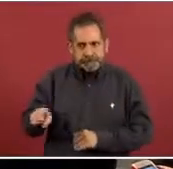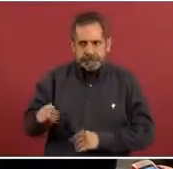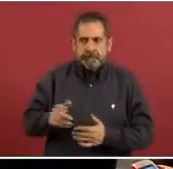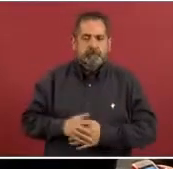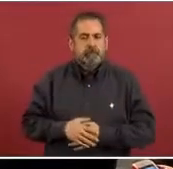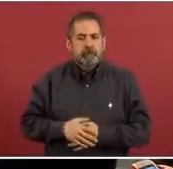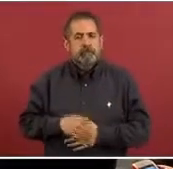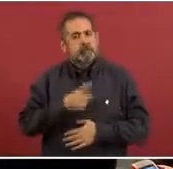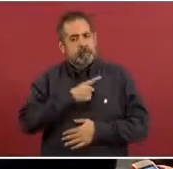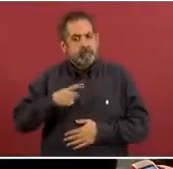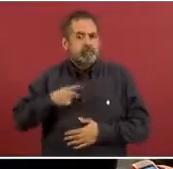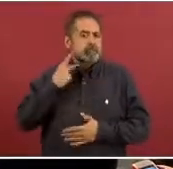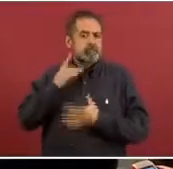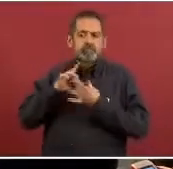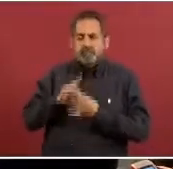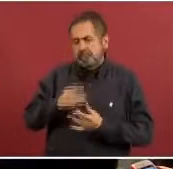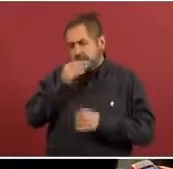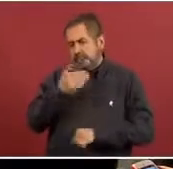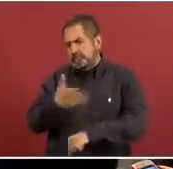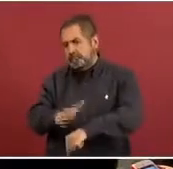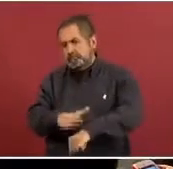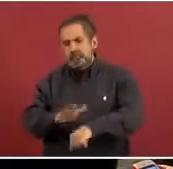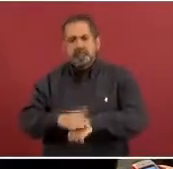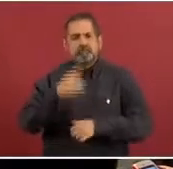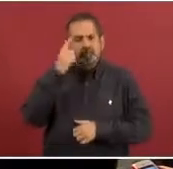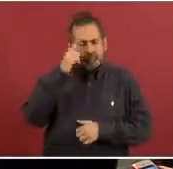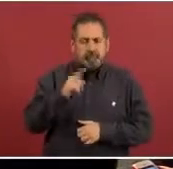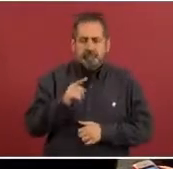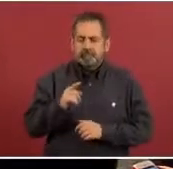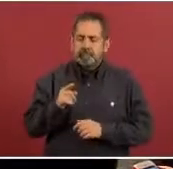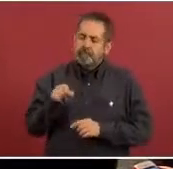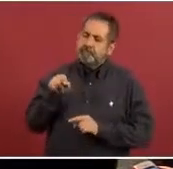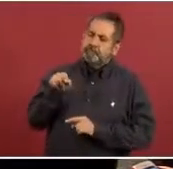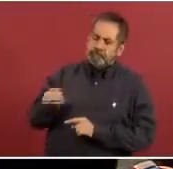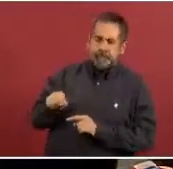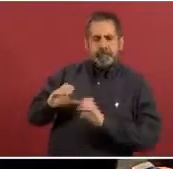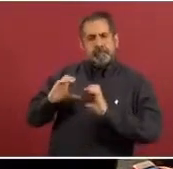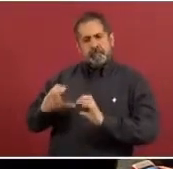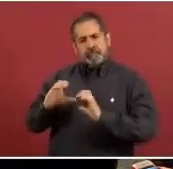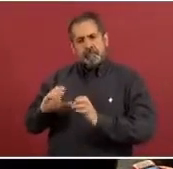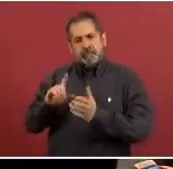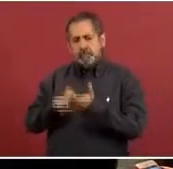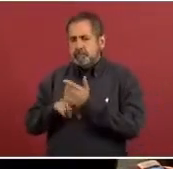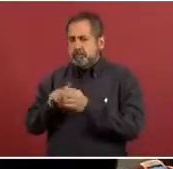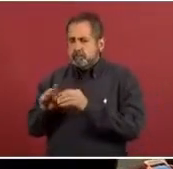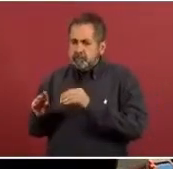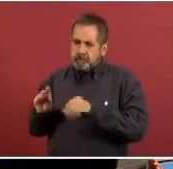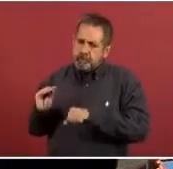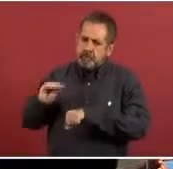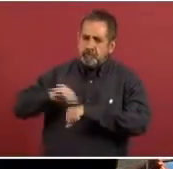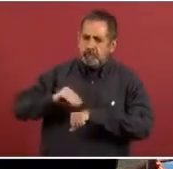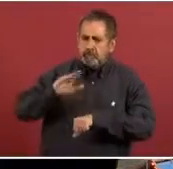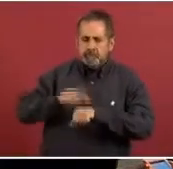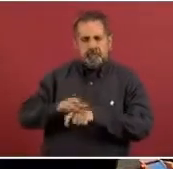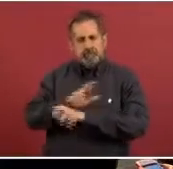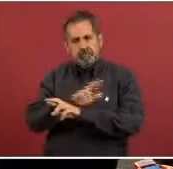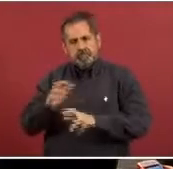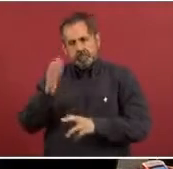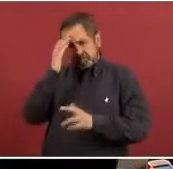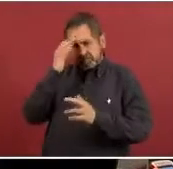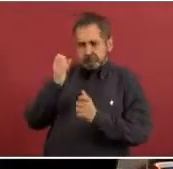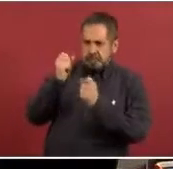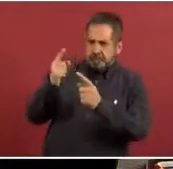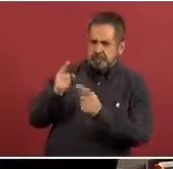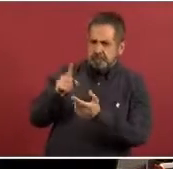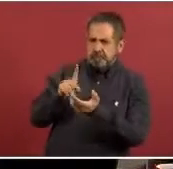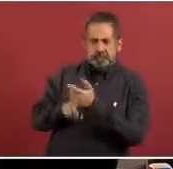públicas también hacemos un llamado para tener estos extras, este reconocimiento, esta